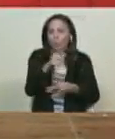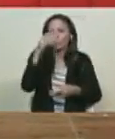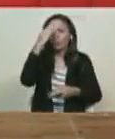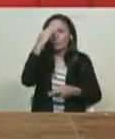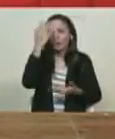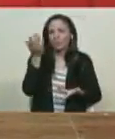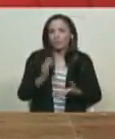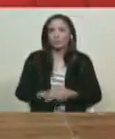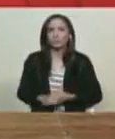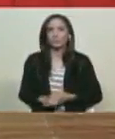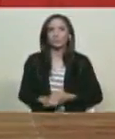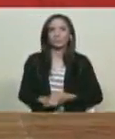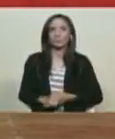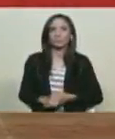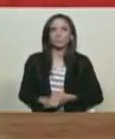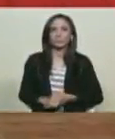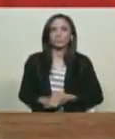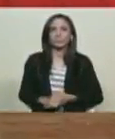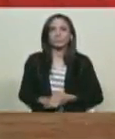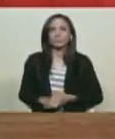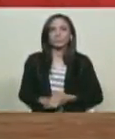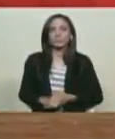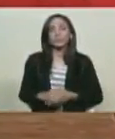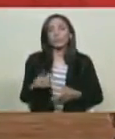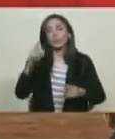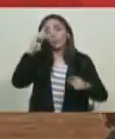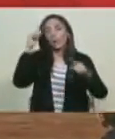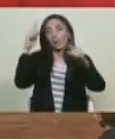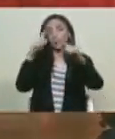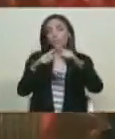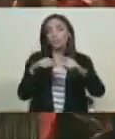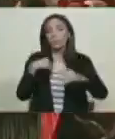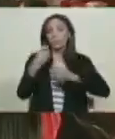¿verdad? Y es la tarea que yo les doy,